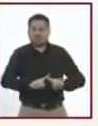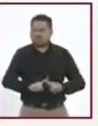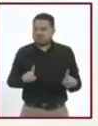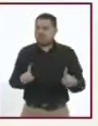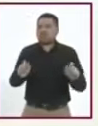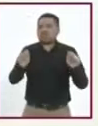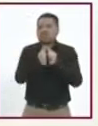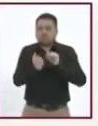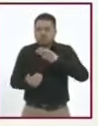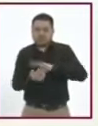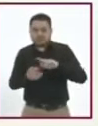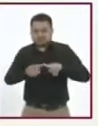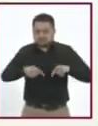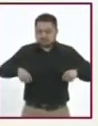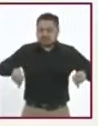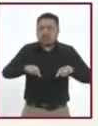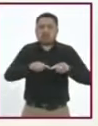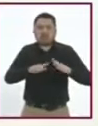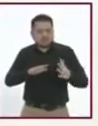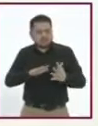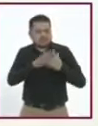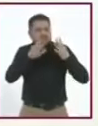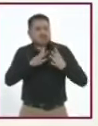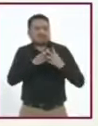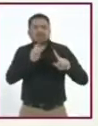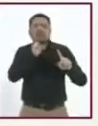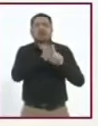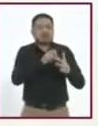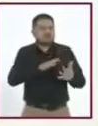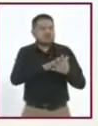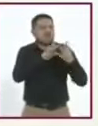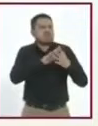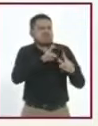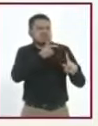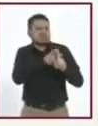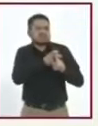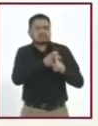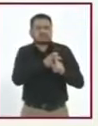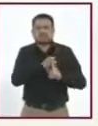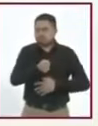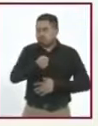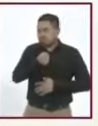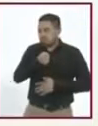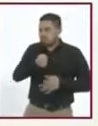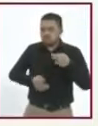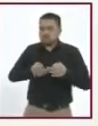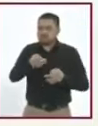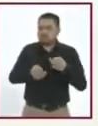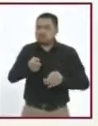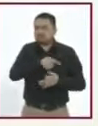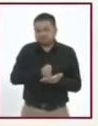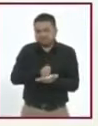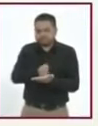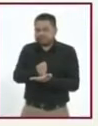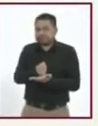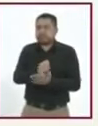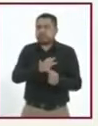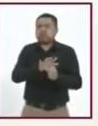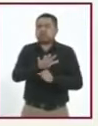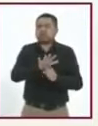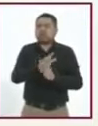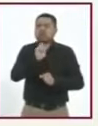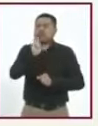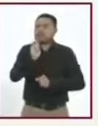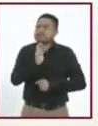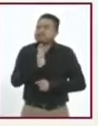diferencia entre la mesa redonda y el debate es que en el debate, el moderador o los jueces determinan la posición que